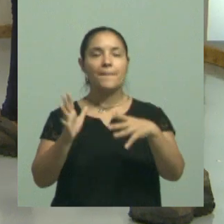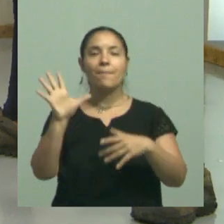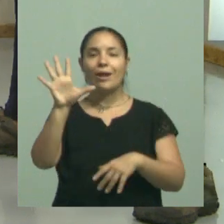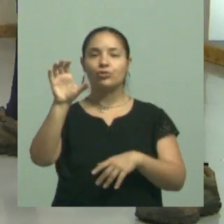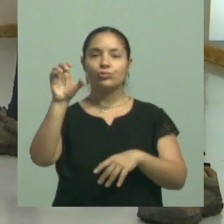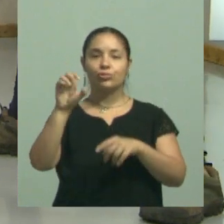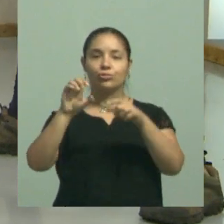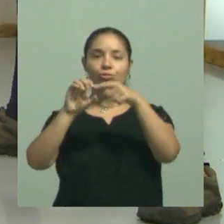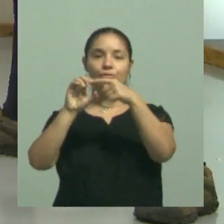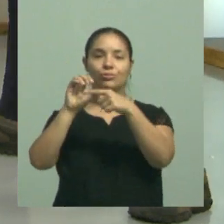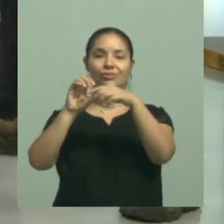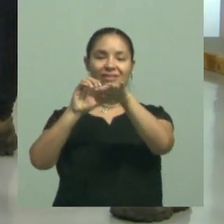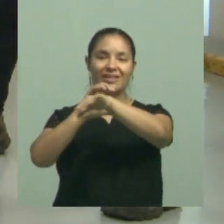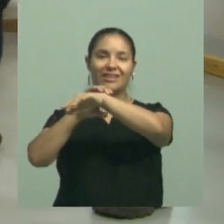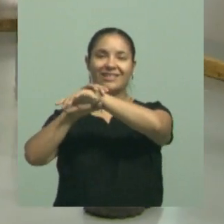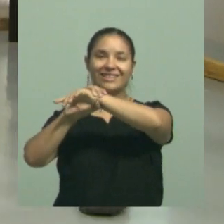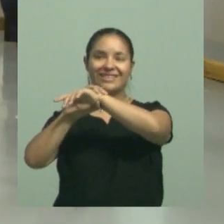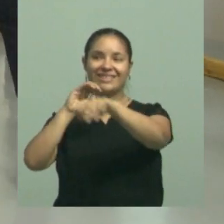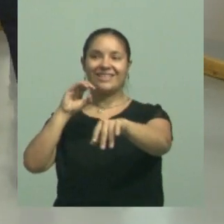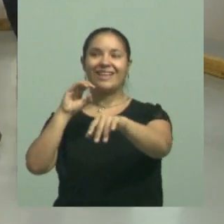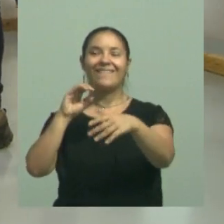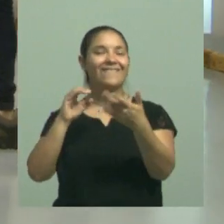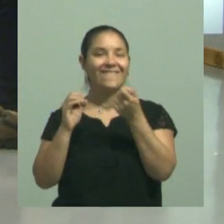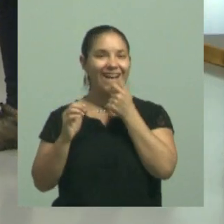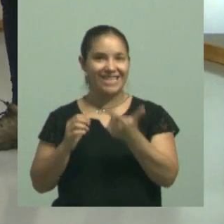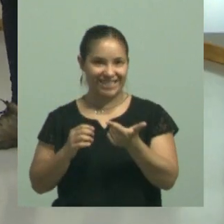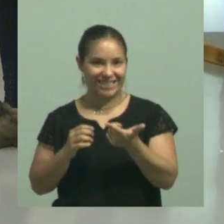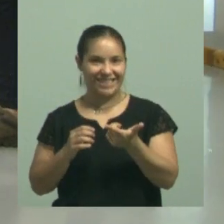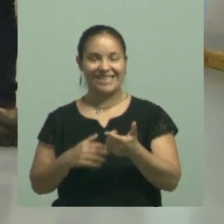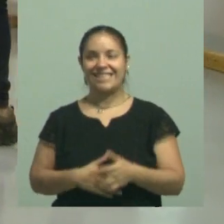tiene fuerte, más libre. Por la parte que tiene menos dedos. Exacto. Si yo tiro para